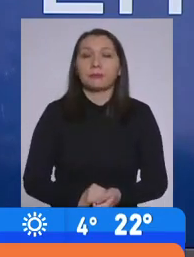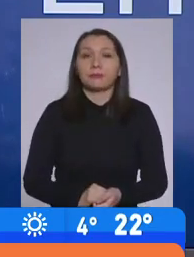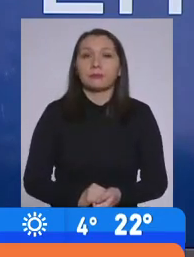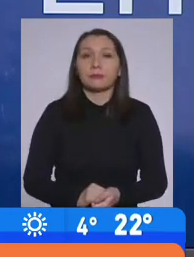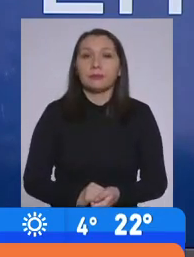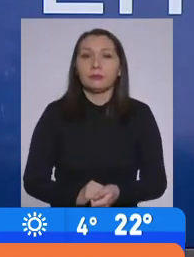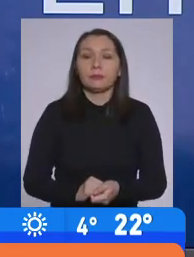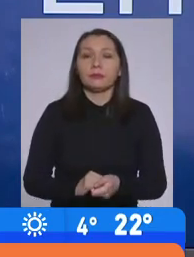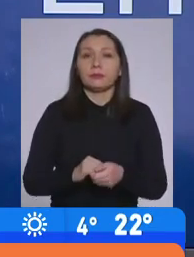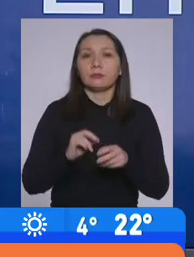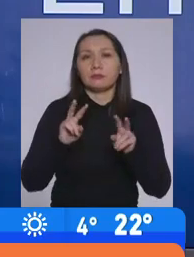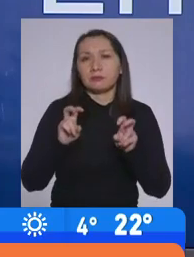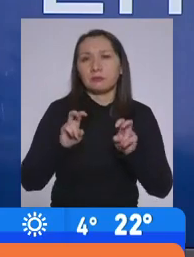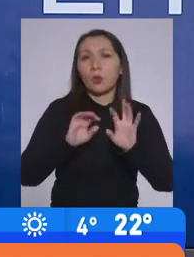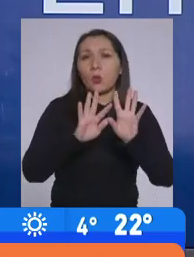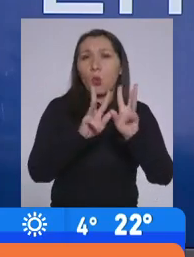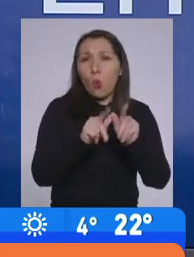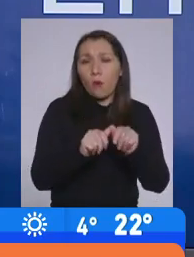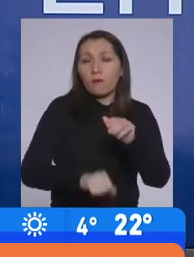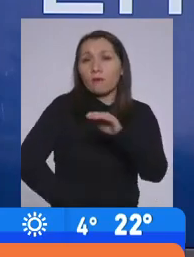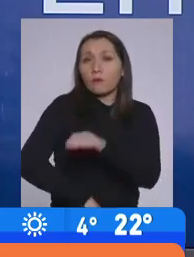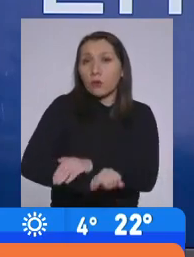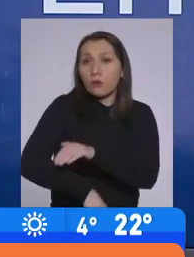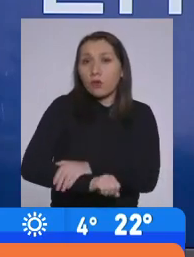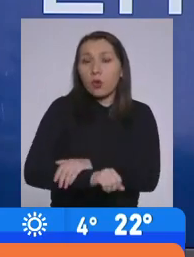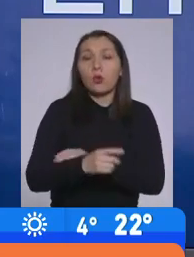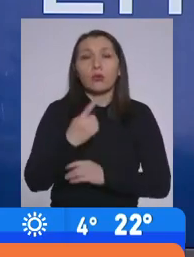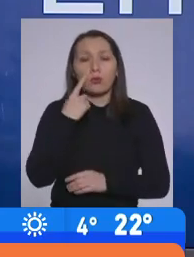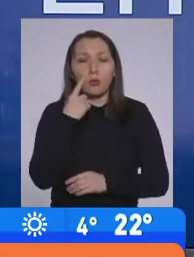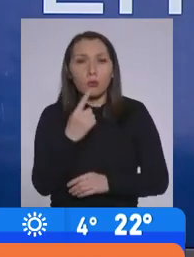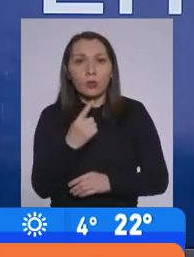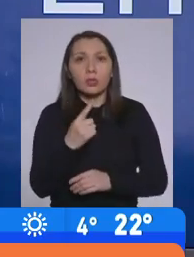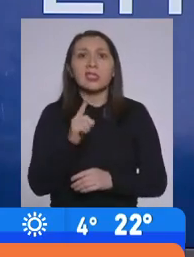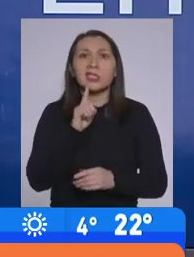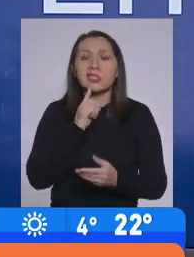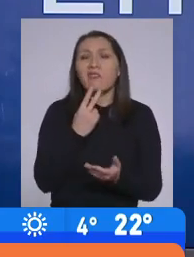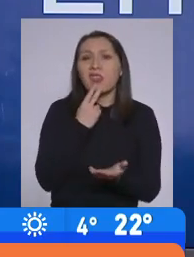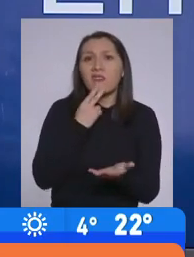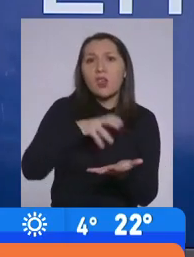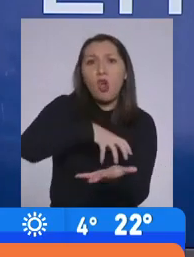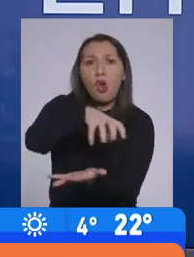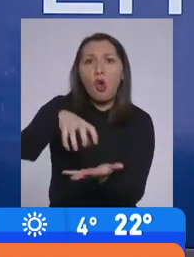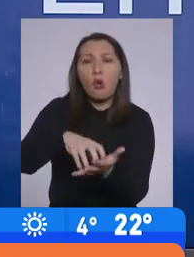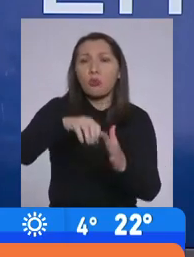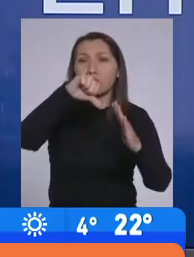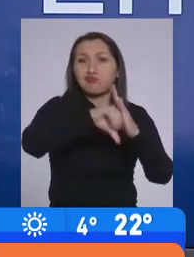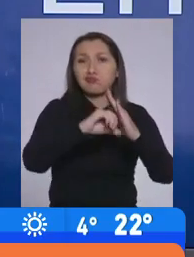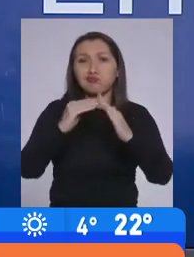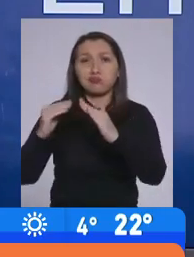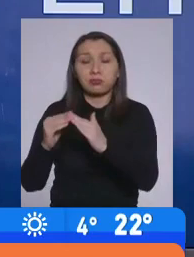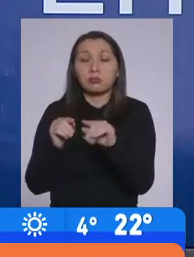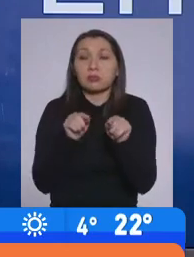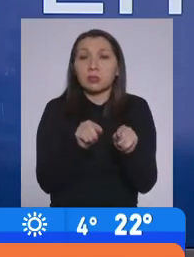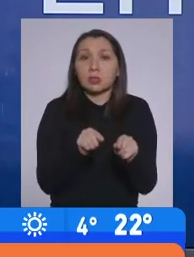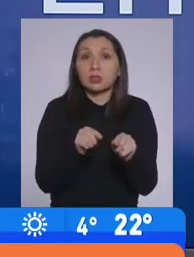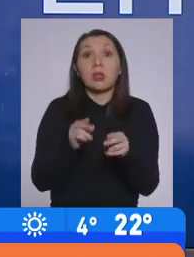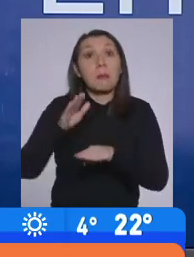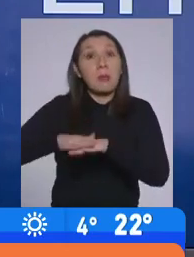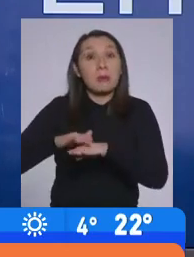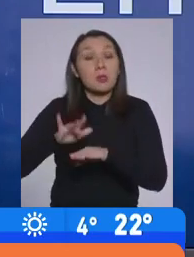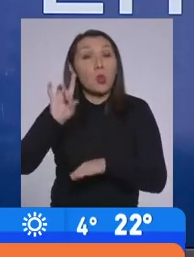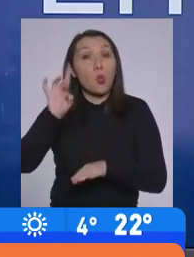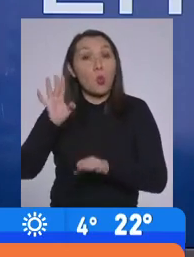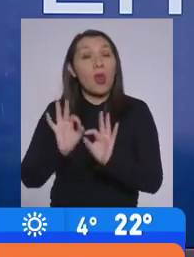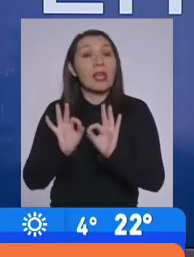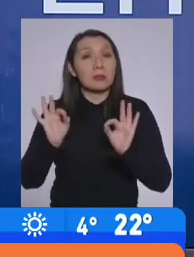de los clubes de fútbol que están en comunas con cuarentena y para lo cual rige este permiso